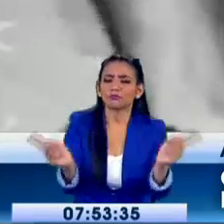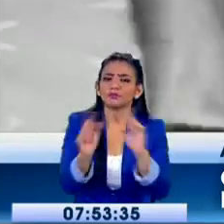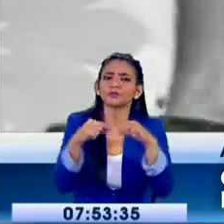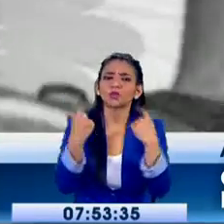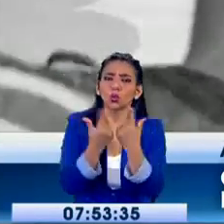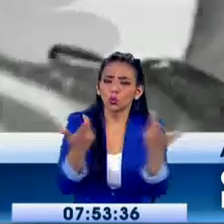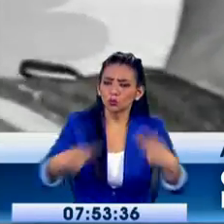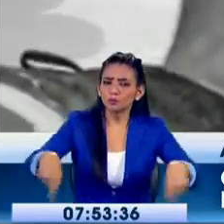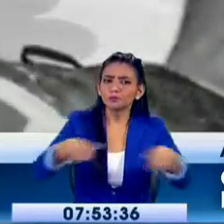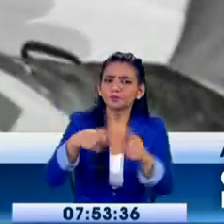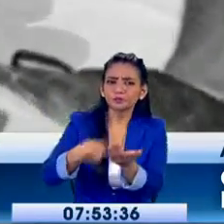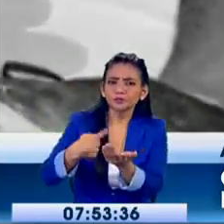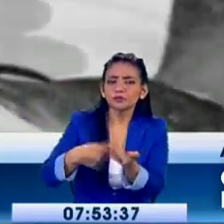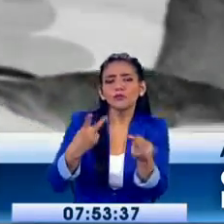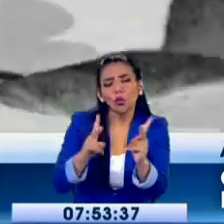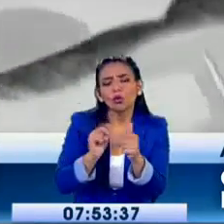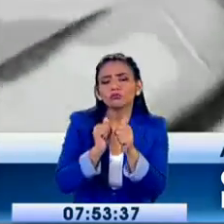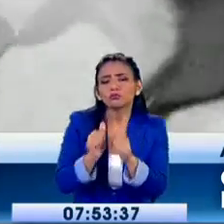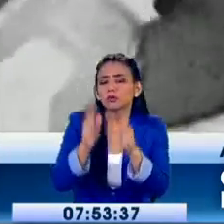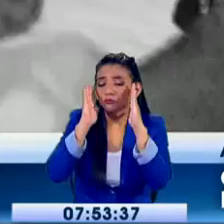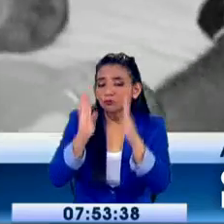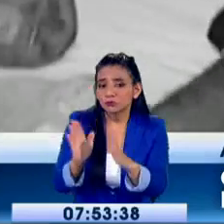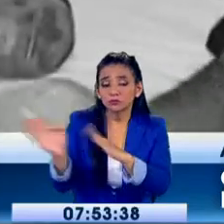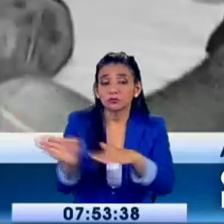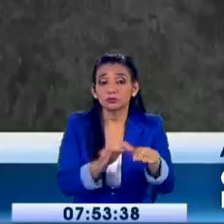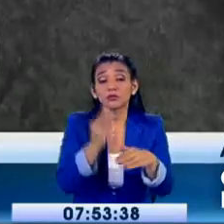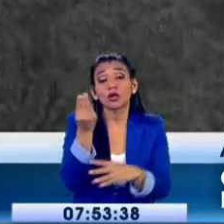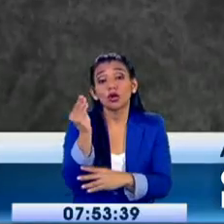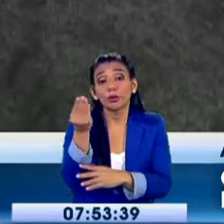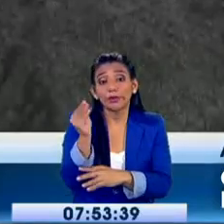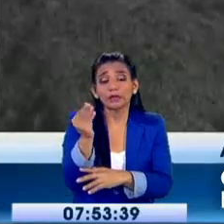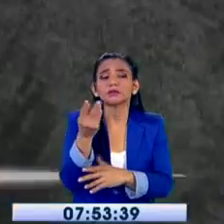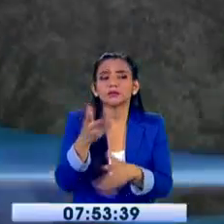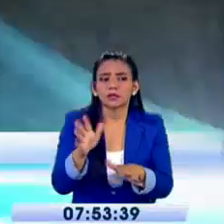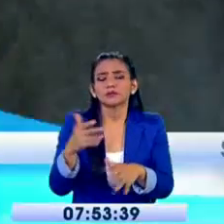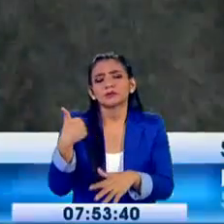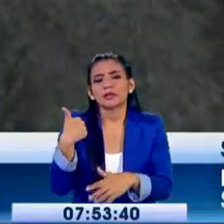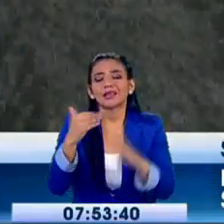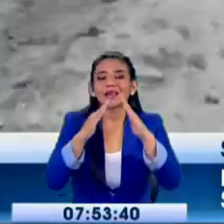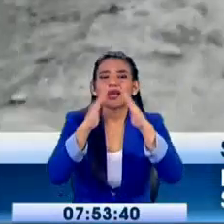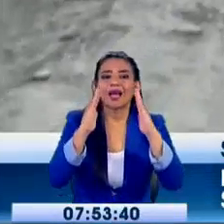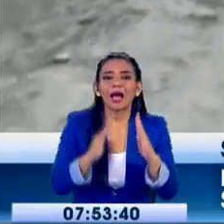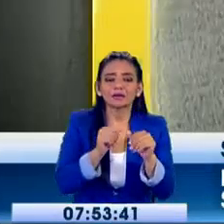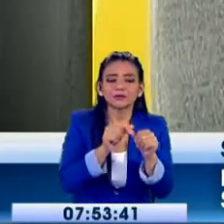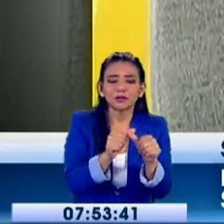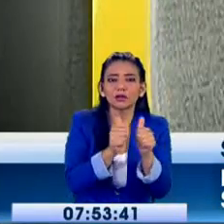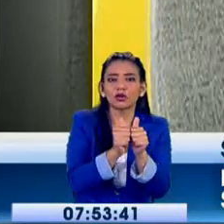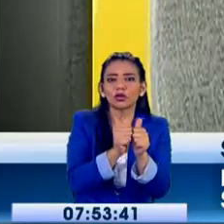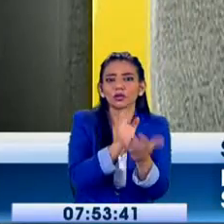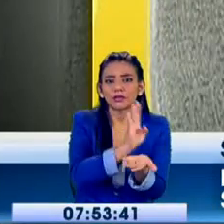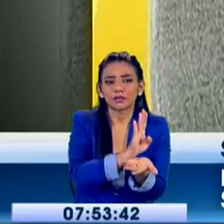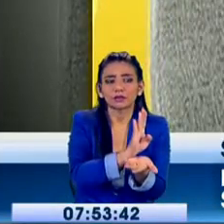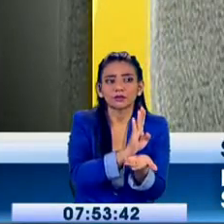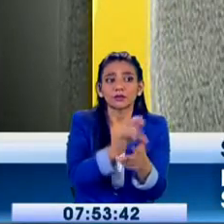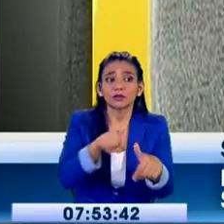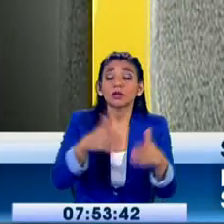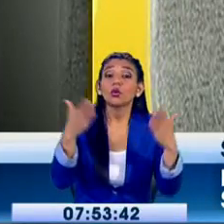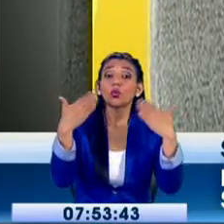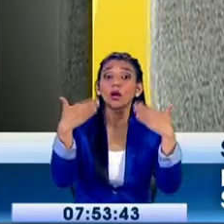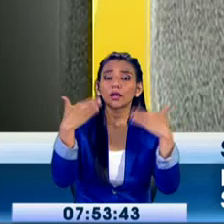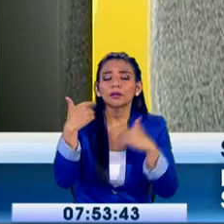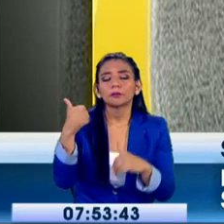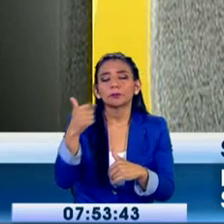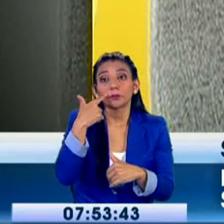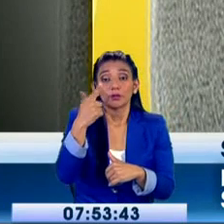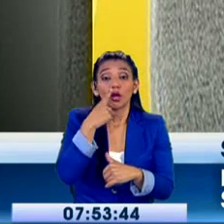también reciben la terapia individual. Para adolescentes contamos con la Casa de Acogimiento Juan Elías. Aquí en Guayaquil solo tenemos para